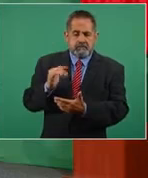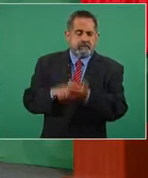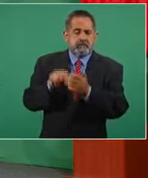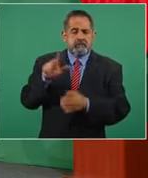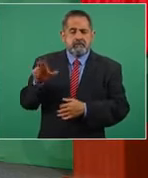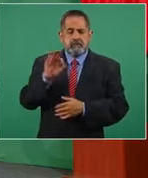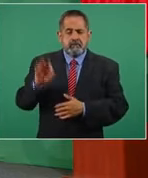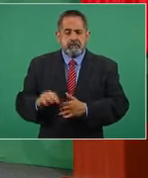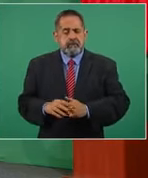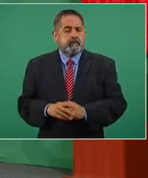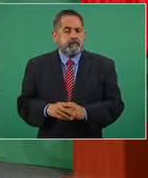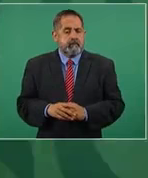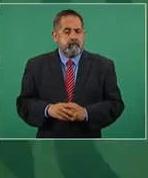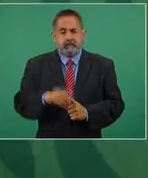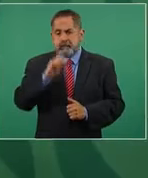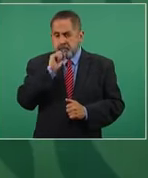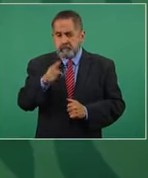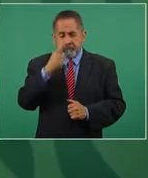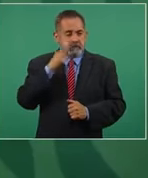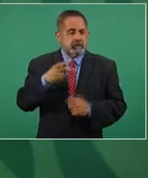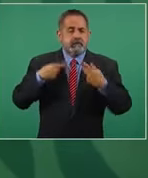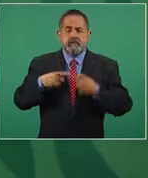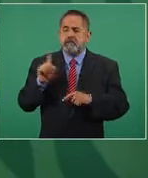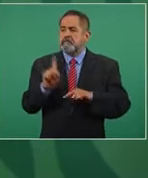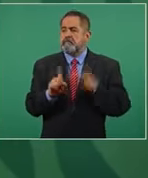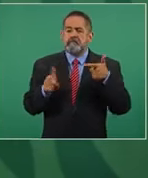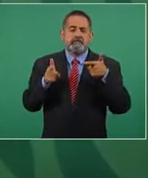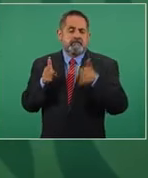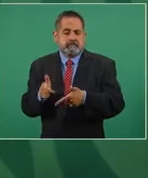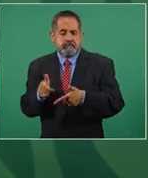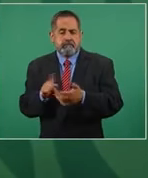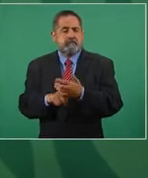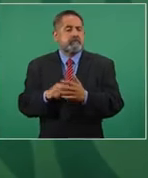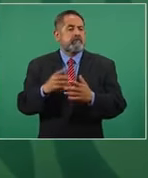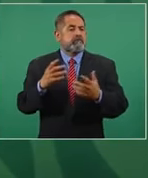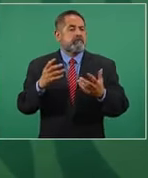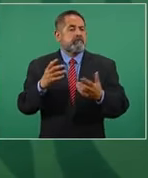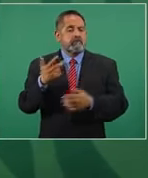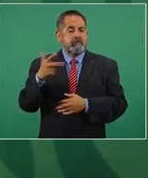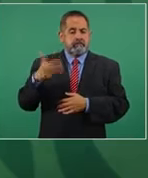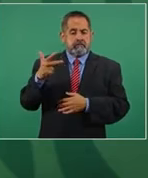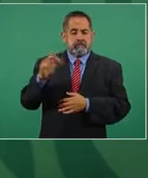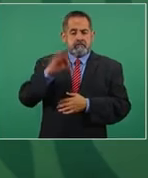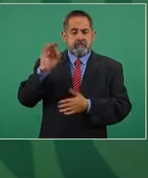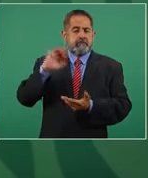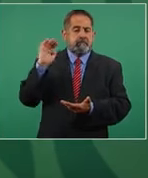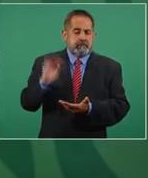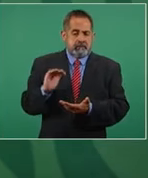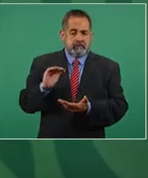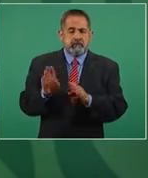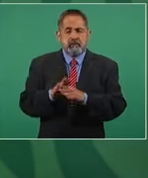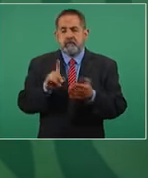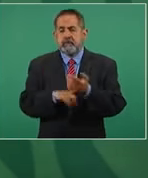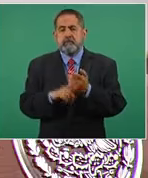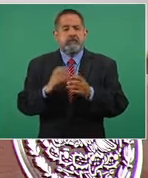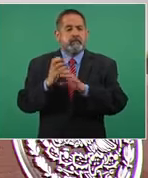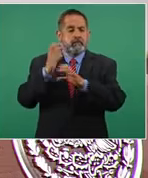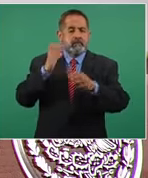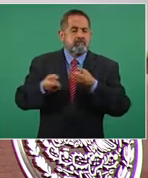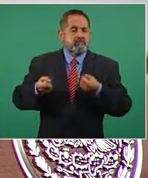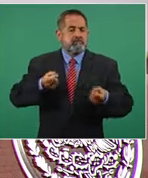reducción. También el robo a transeúnte en total bajó más de 13% y el robo a